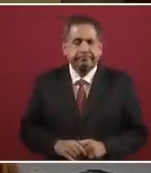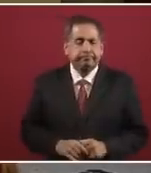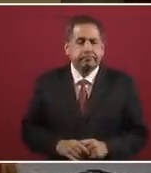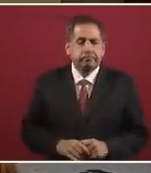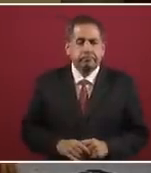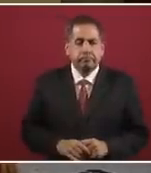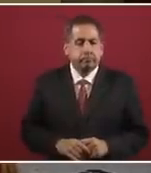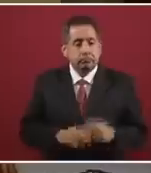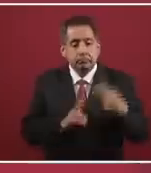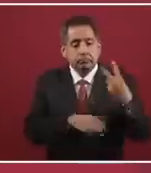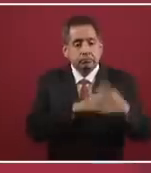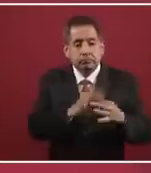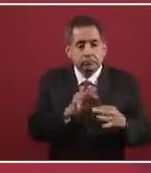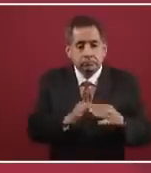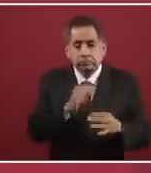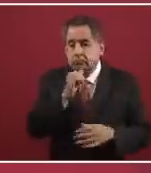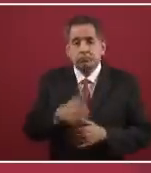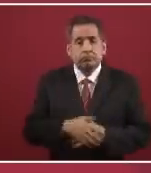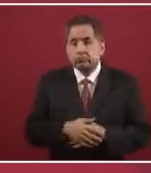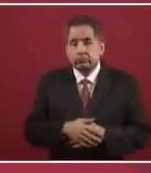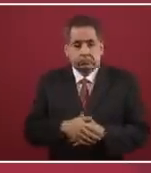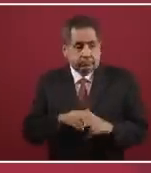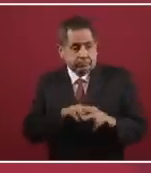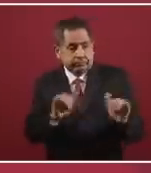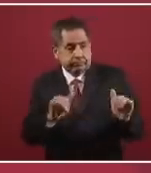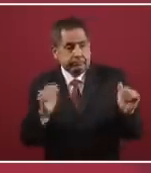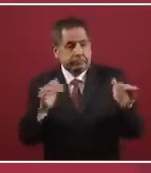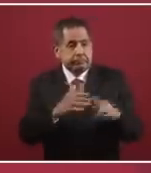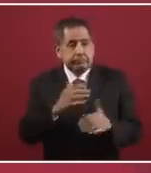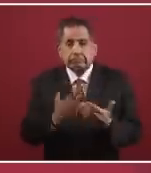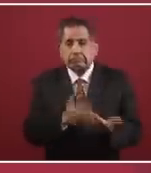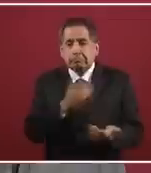y no asisten pues me ayudan